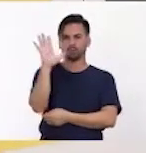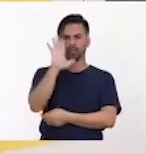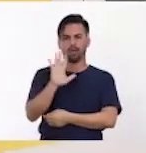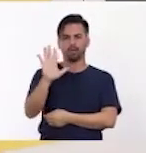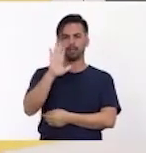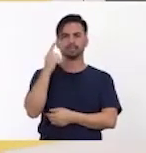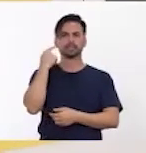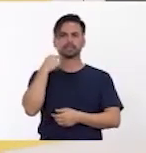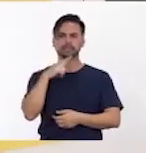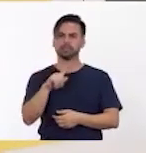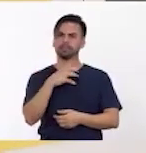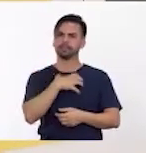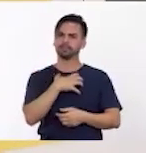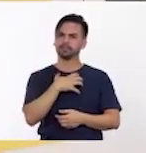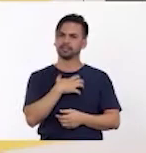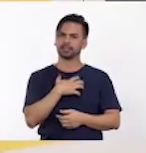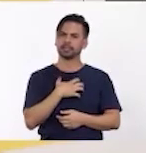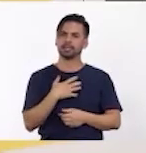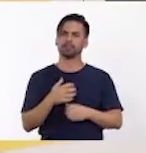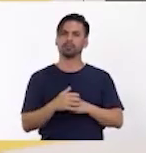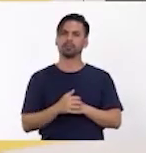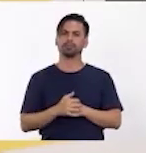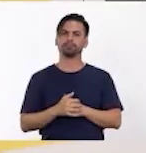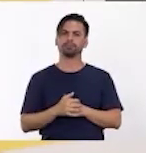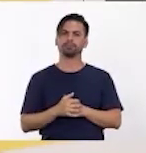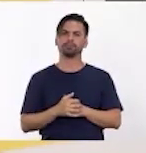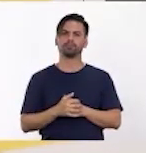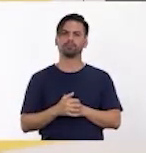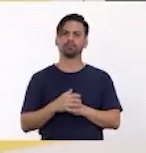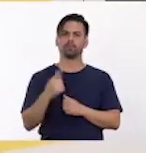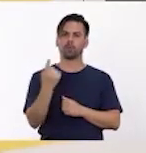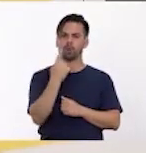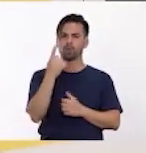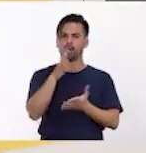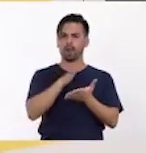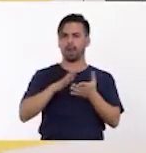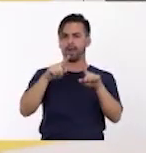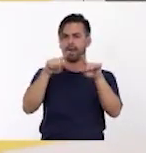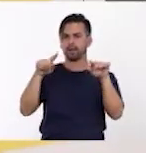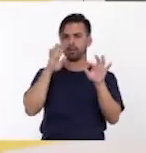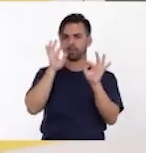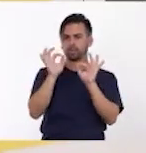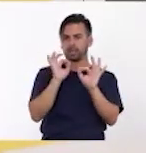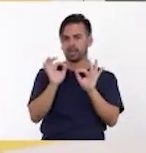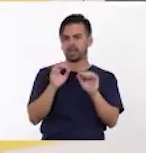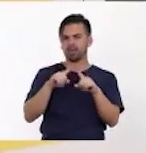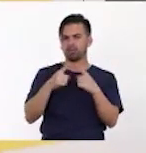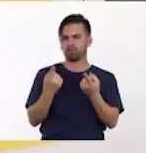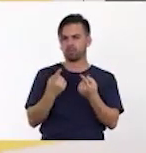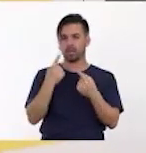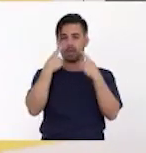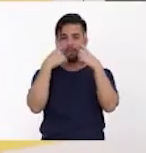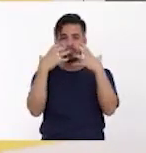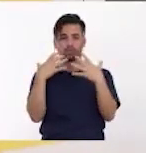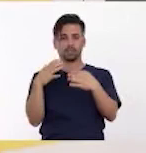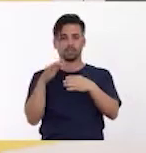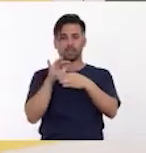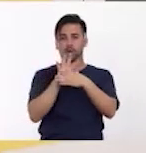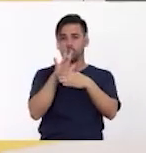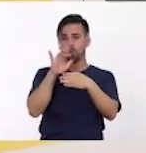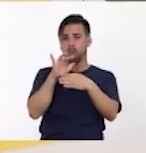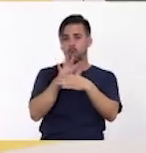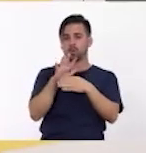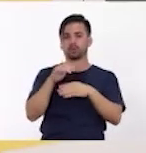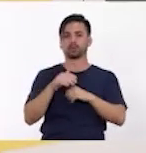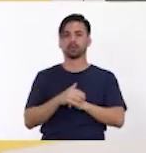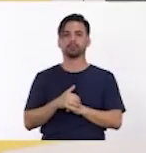también tenemos precisamente una de las áreas protegidas, precisamente por sus costas, por tener el